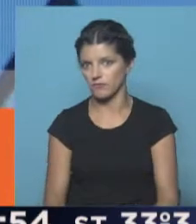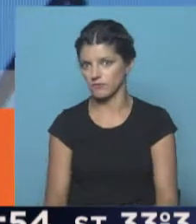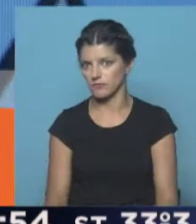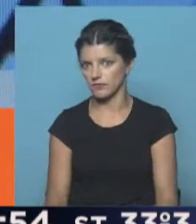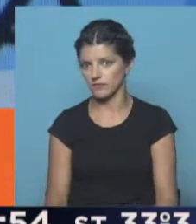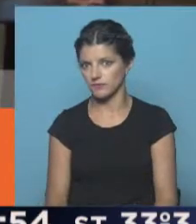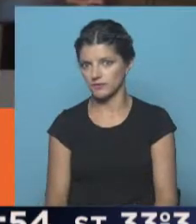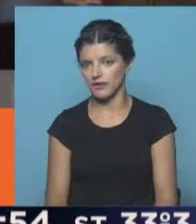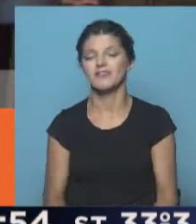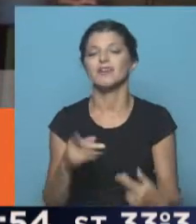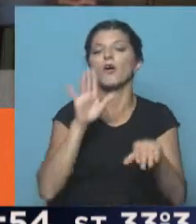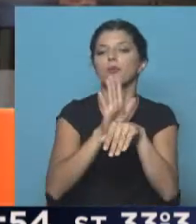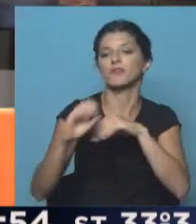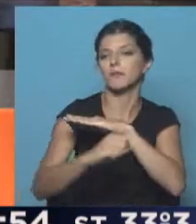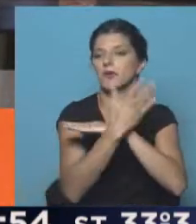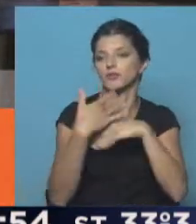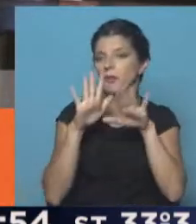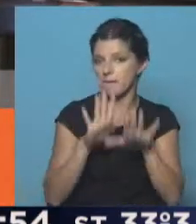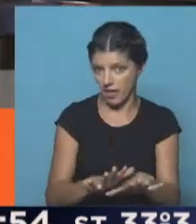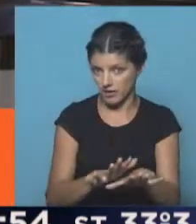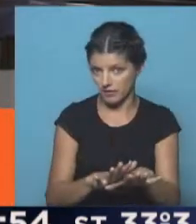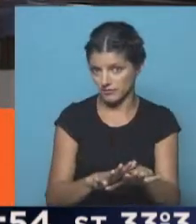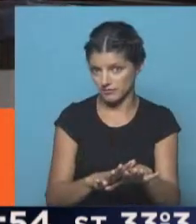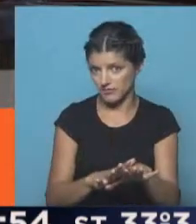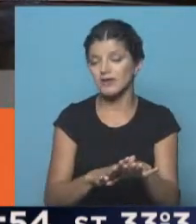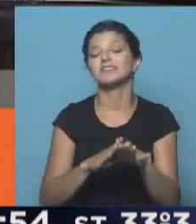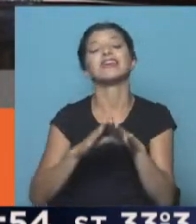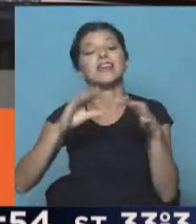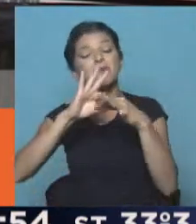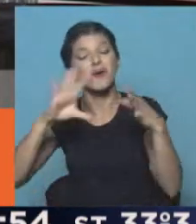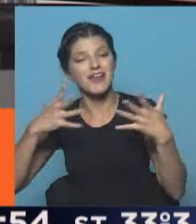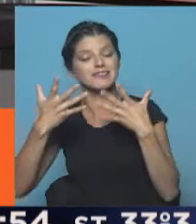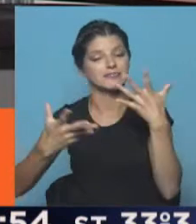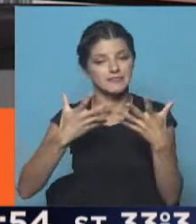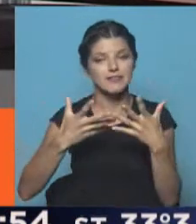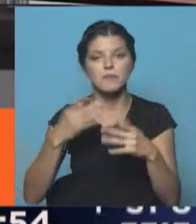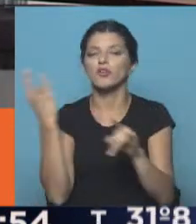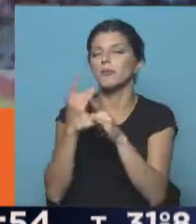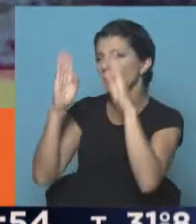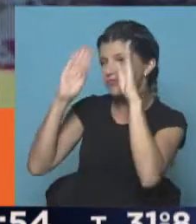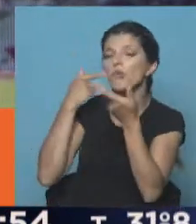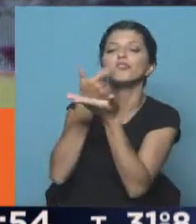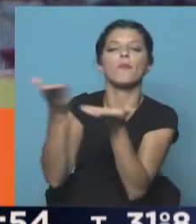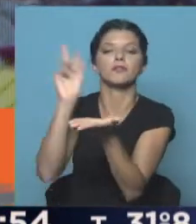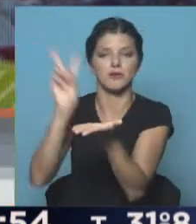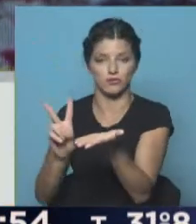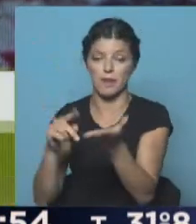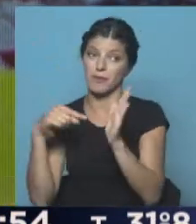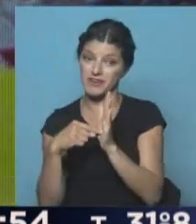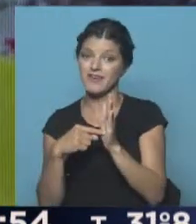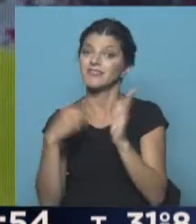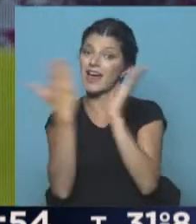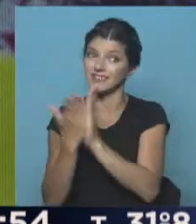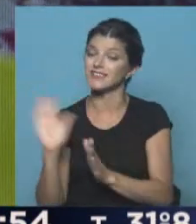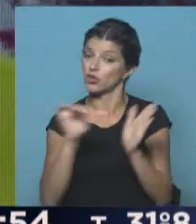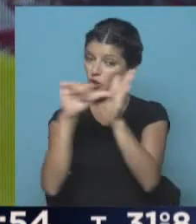de parálisis del Mercosur y de déficits democráticos del Mercosur, que se pone siempre el foco en Venezuela cuando el foco debería ser un poco más amplio, no solo en Venezuela,